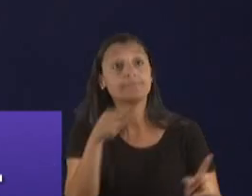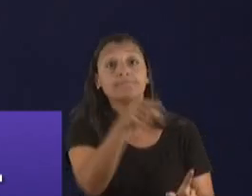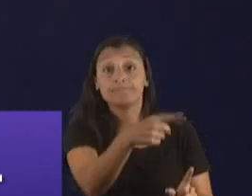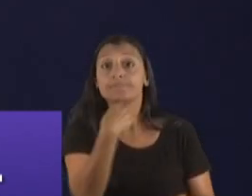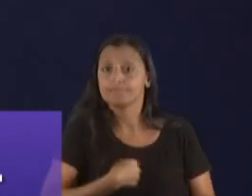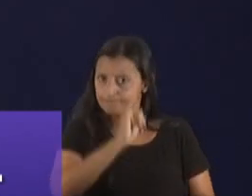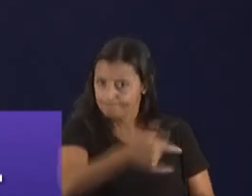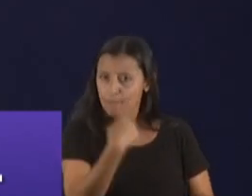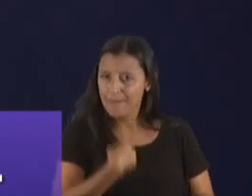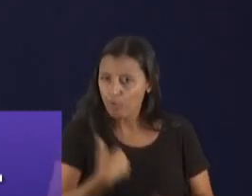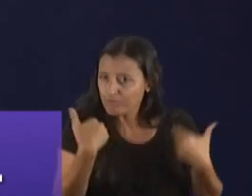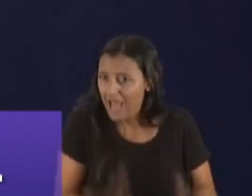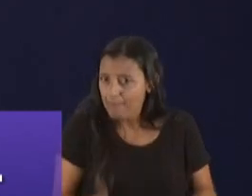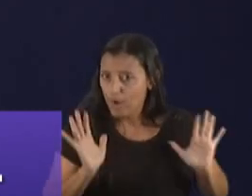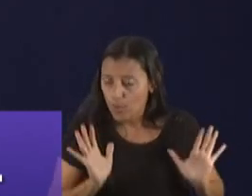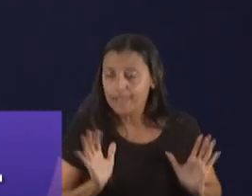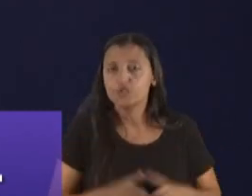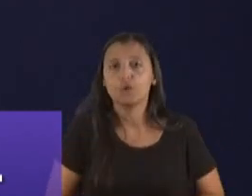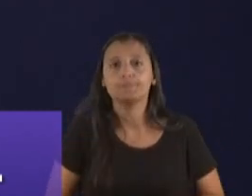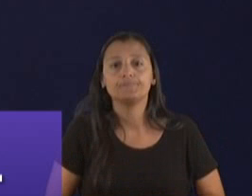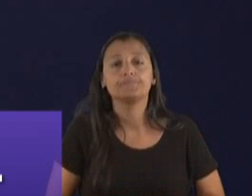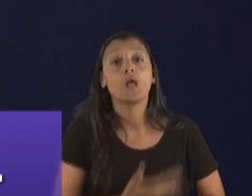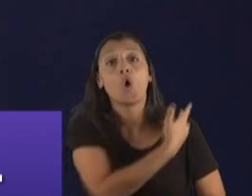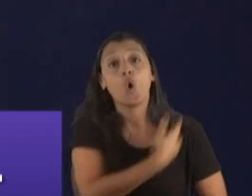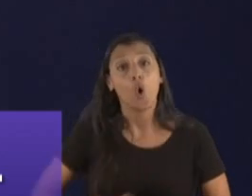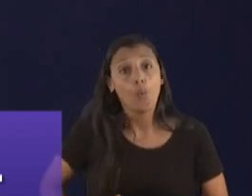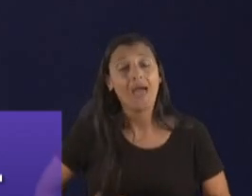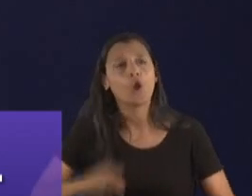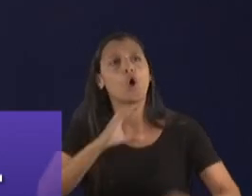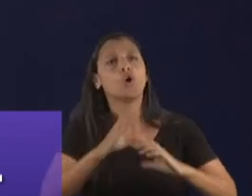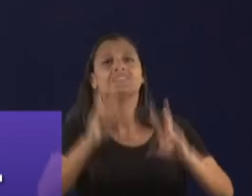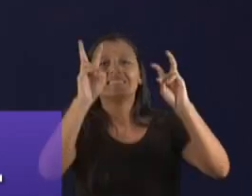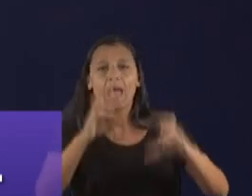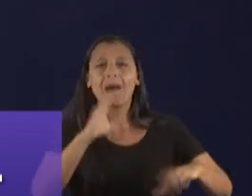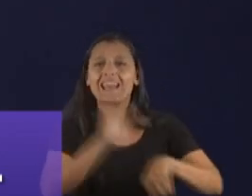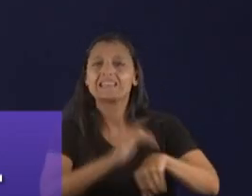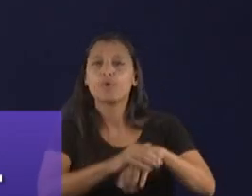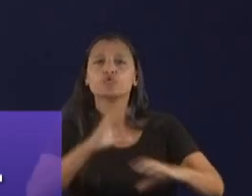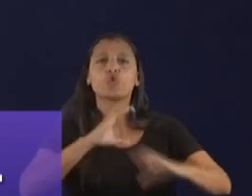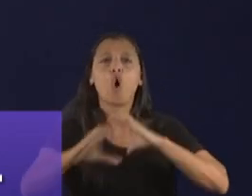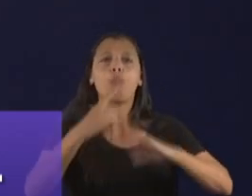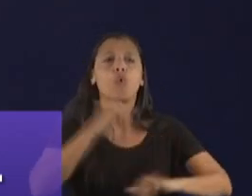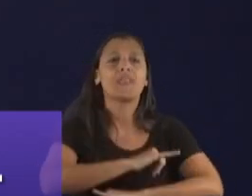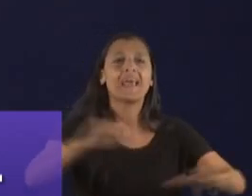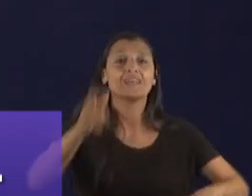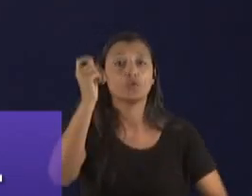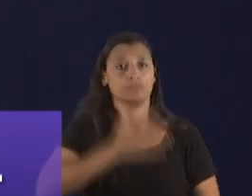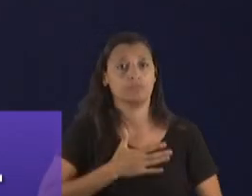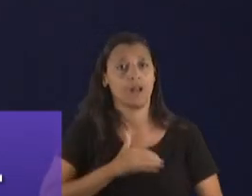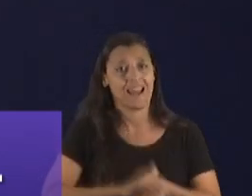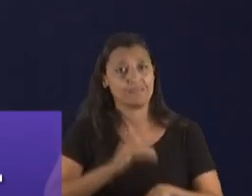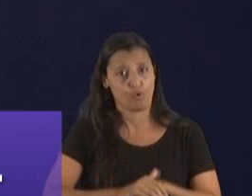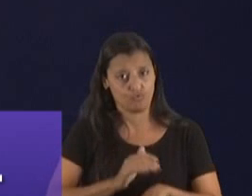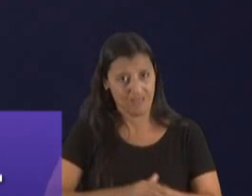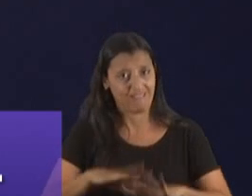también me viene bien la pregunta, la comunicación del gobierno está en cabeza mía, no solo la vocería, no solo la voz del presidente, sino el resto de la comunicación del